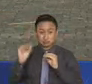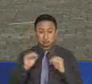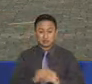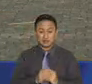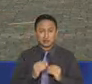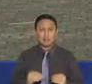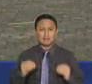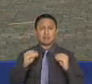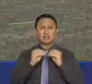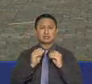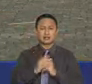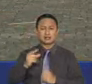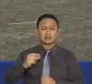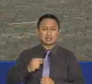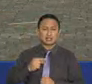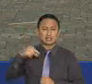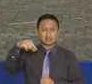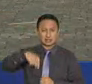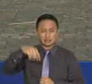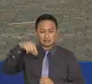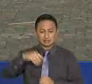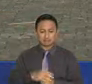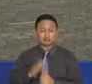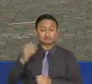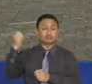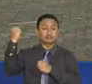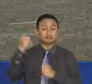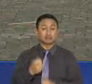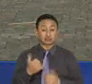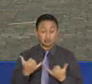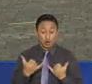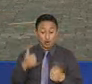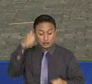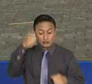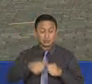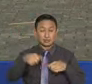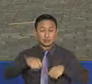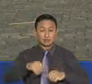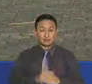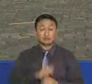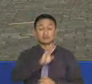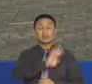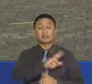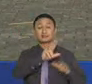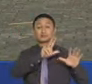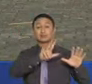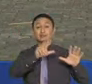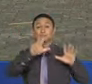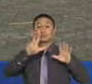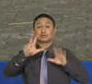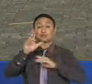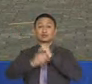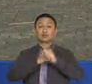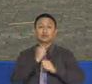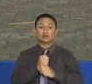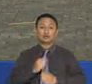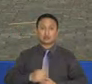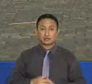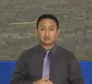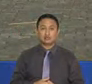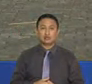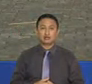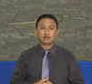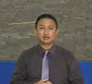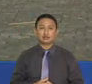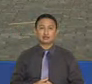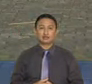más detalles acerca de esto y también de la fundación que hoy precisamente se cumplen ochenta y seis años les hemos preparado la